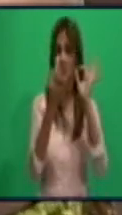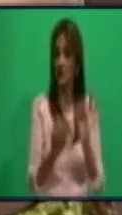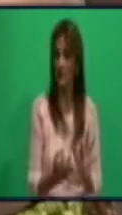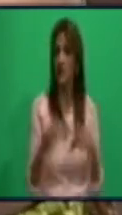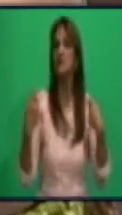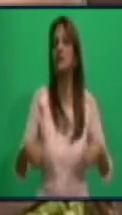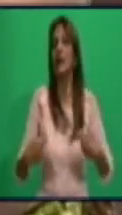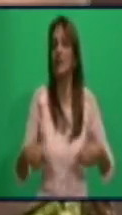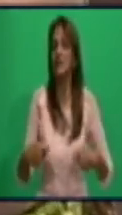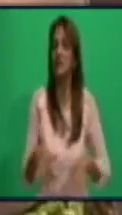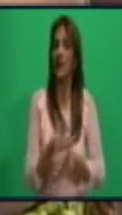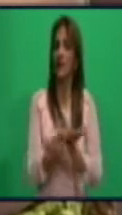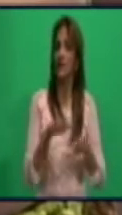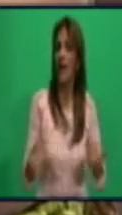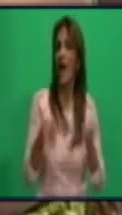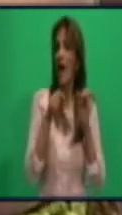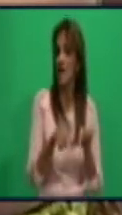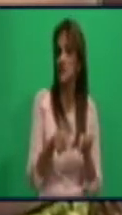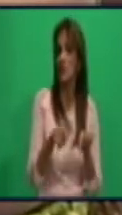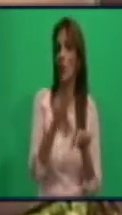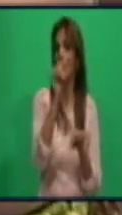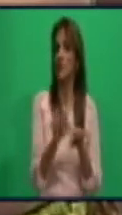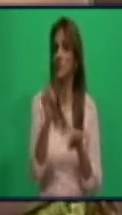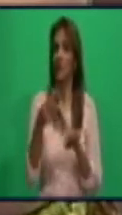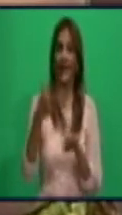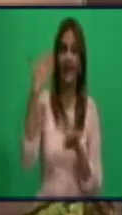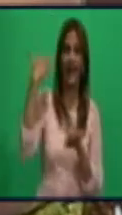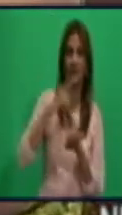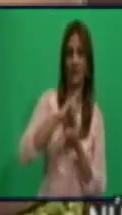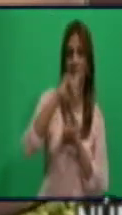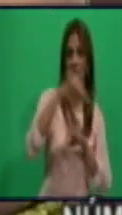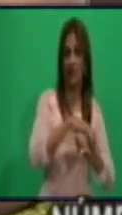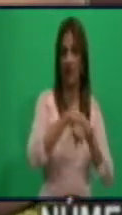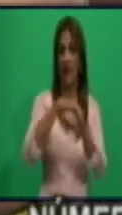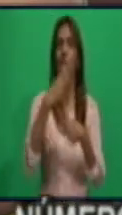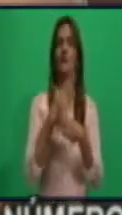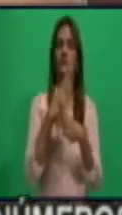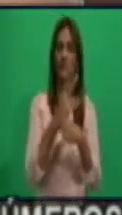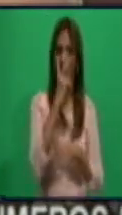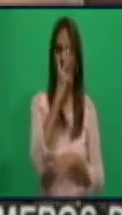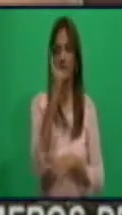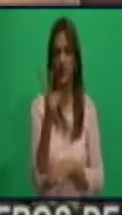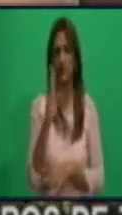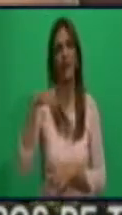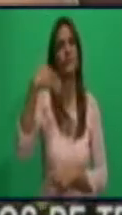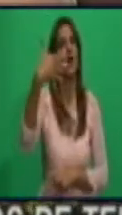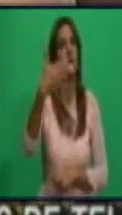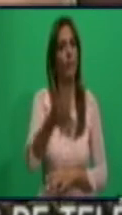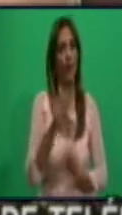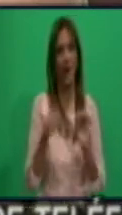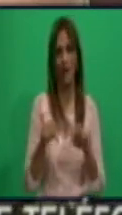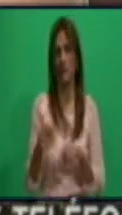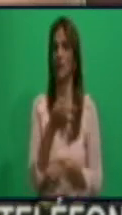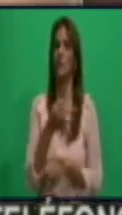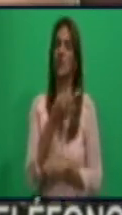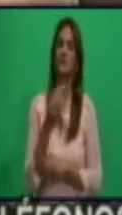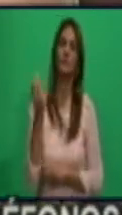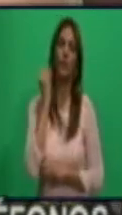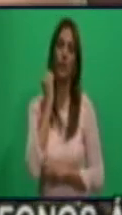esos pacientes confirmados que se trasladaban a Santiago de Cuba también atenderlos acá en nuestro hospital. Se están creando las condiciones para eso,